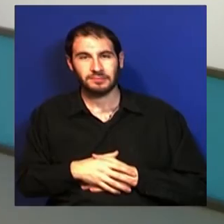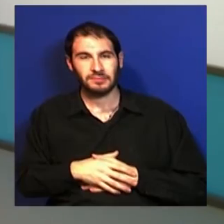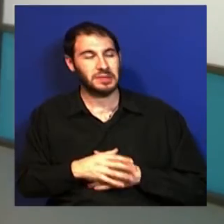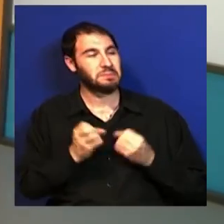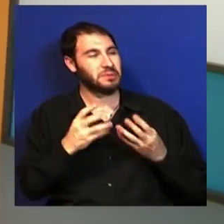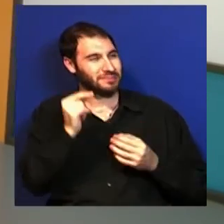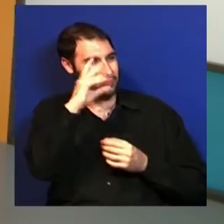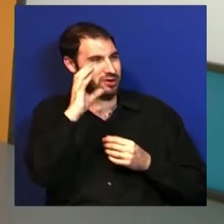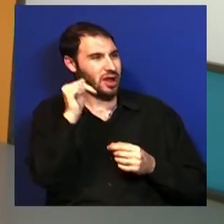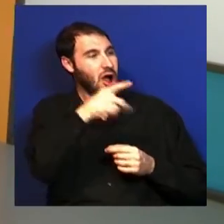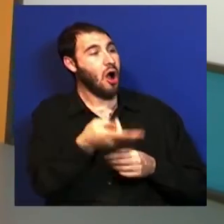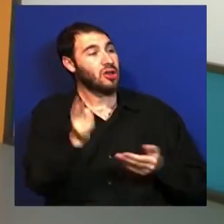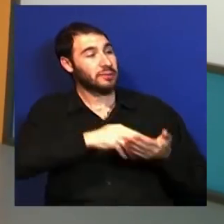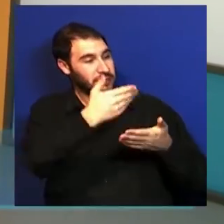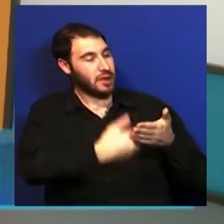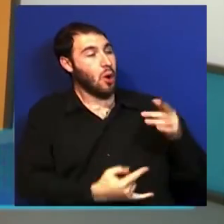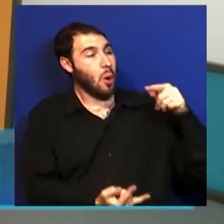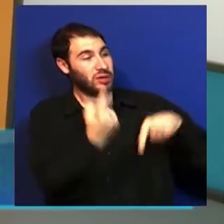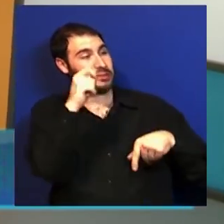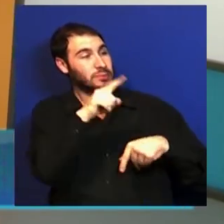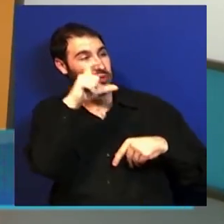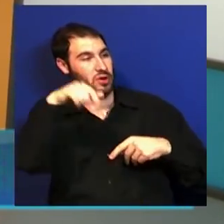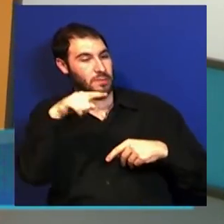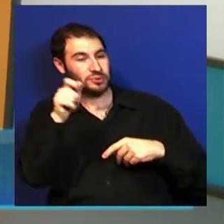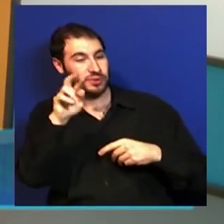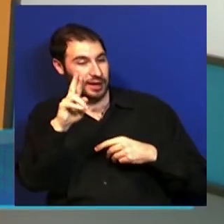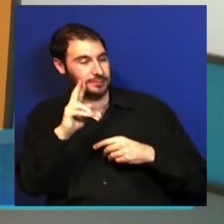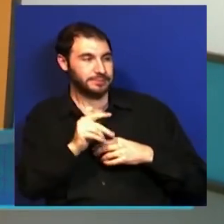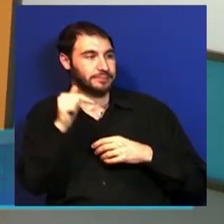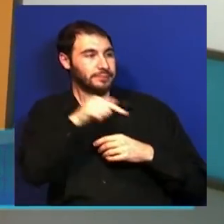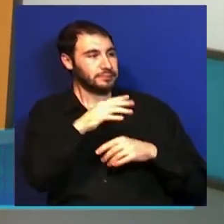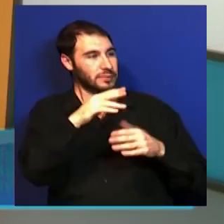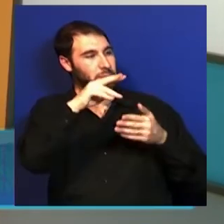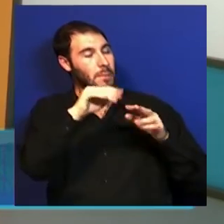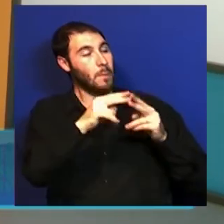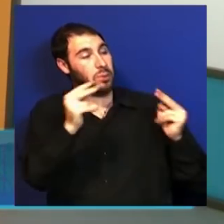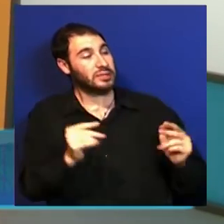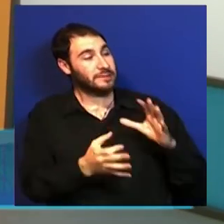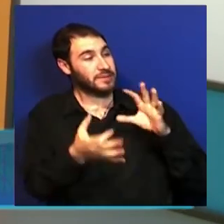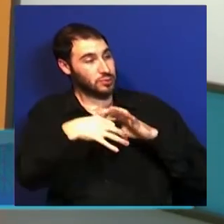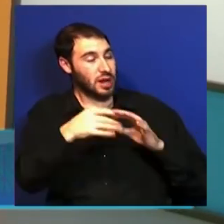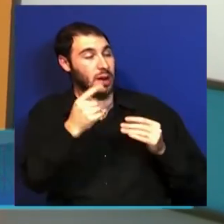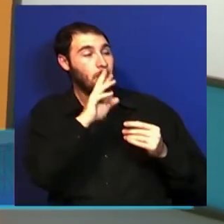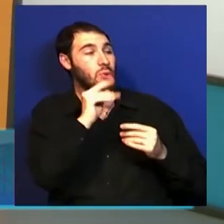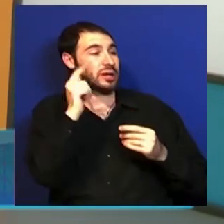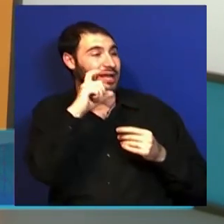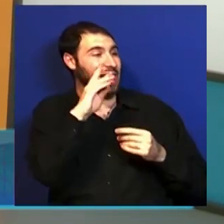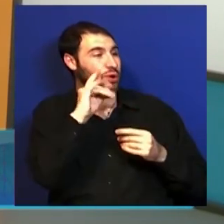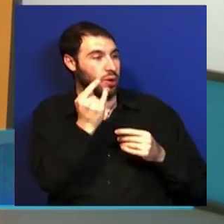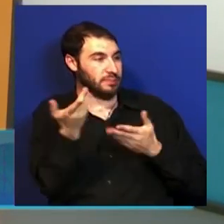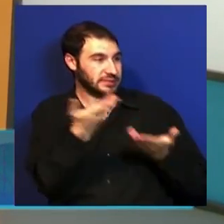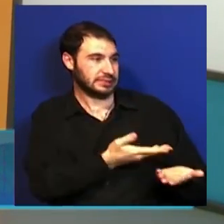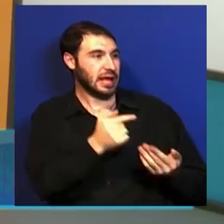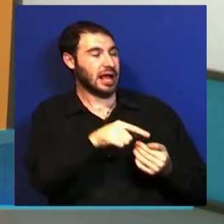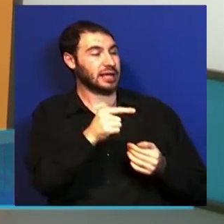Muy bien, recuerden que pueden volver a ver el informe en universidad.com.ar, en este caso de Puente Vincular, que lo acaba de presentar Ana Julia Carullo. Veamos allí los